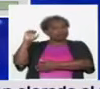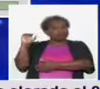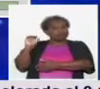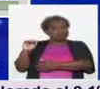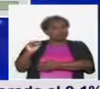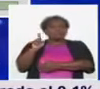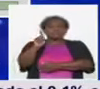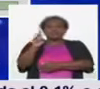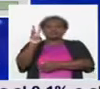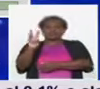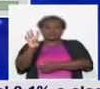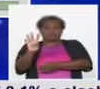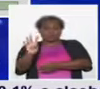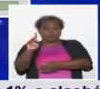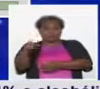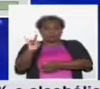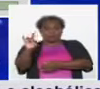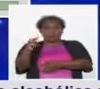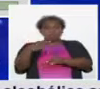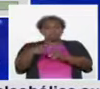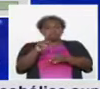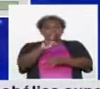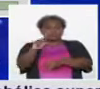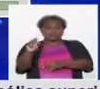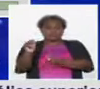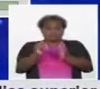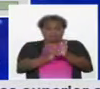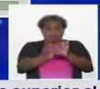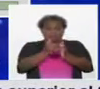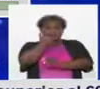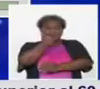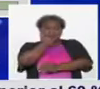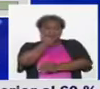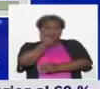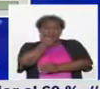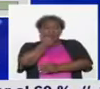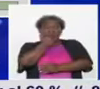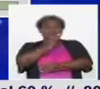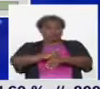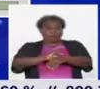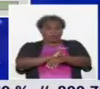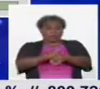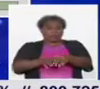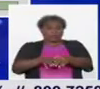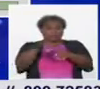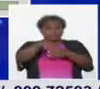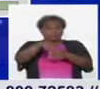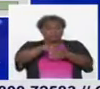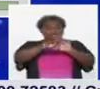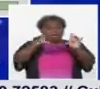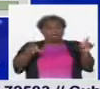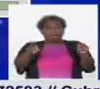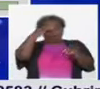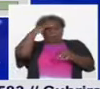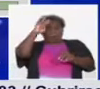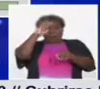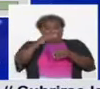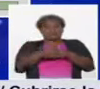134,9 por 100.000 habitantes, la tasa de incidencia de COVID-19 en nuestro país,